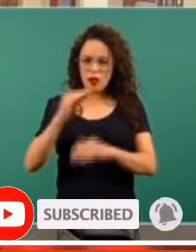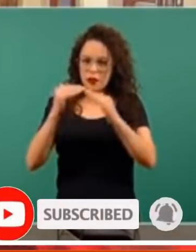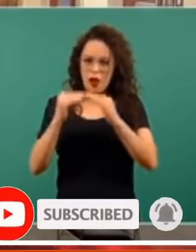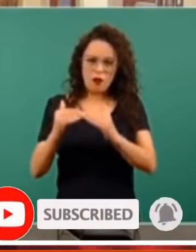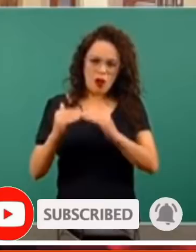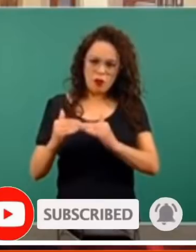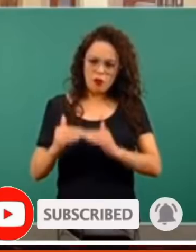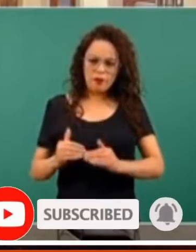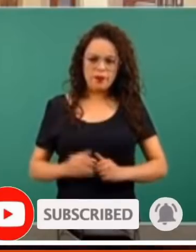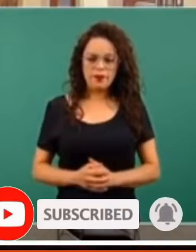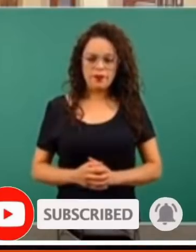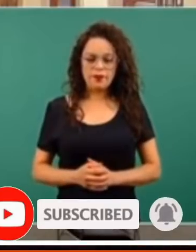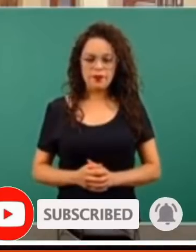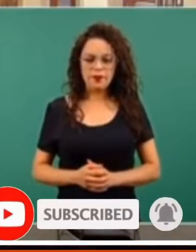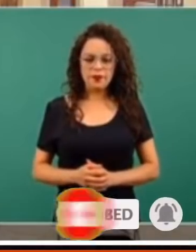más.